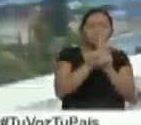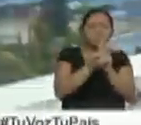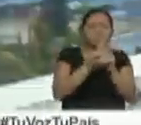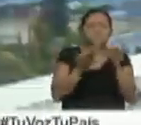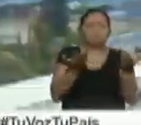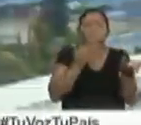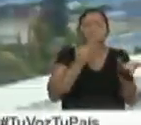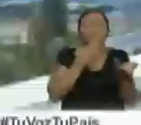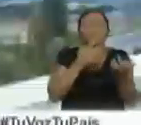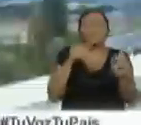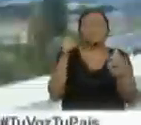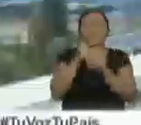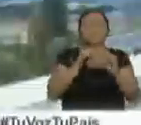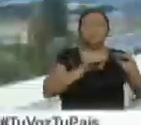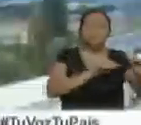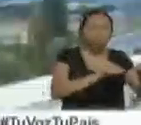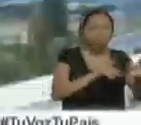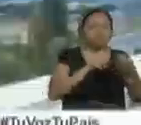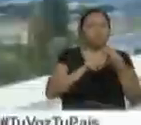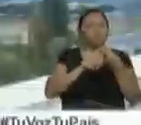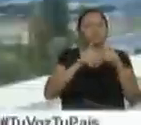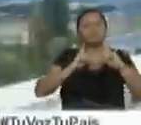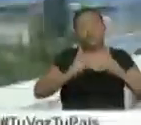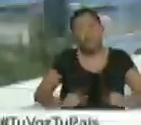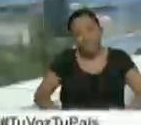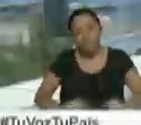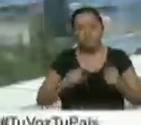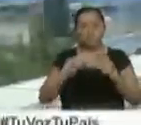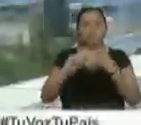accedido a educación, a salud,